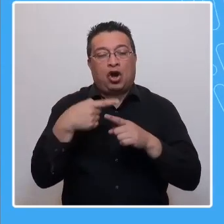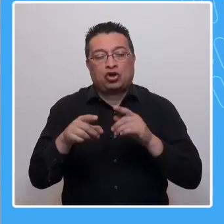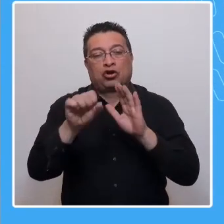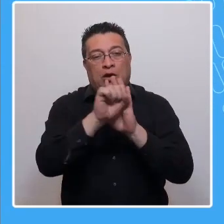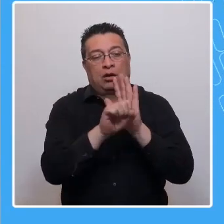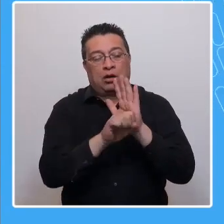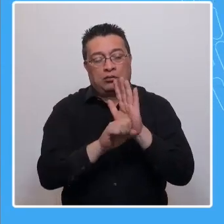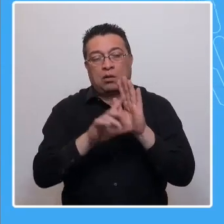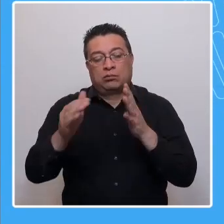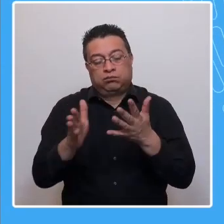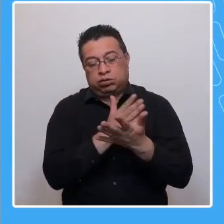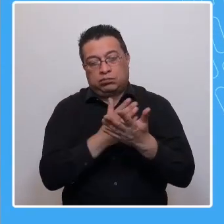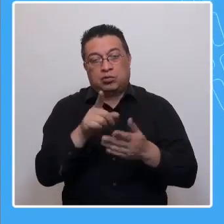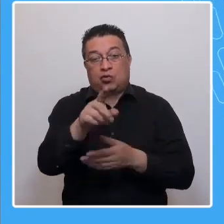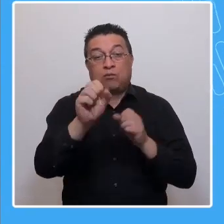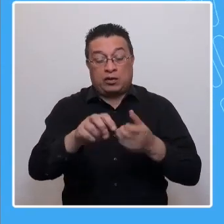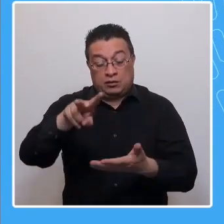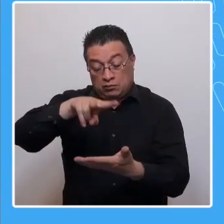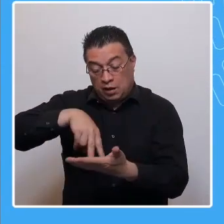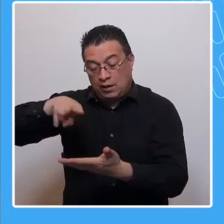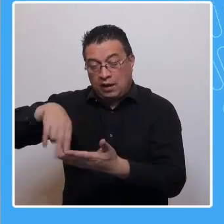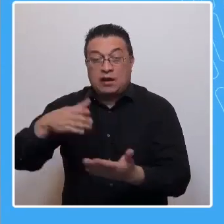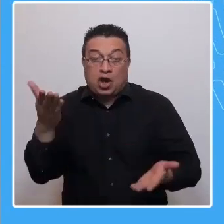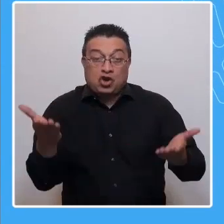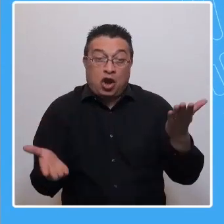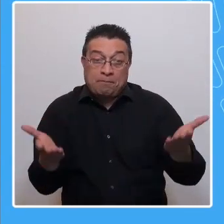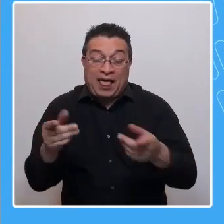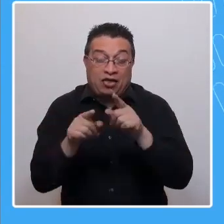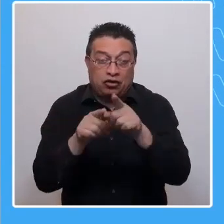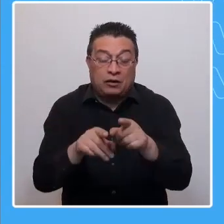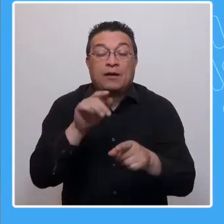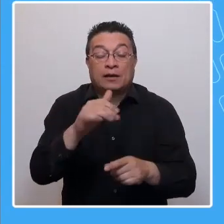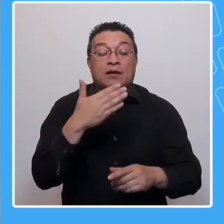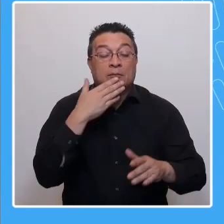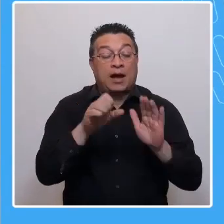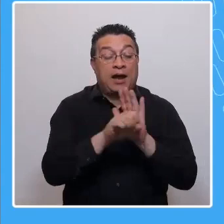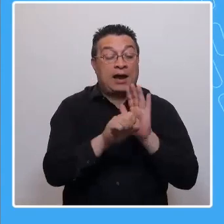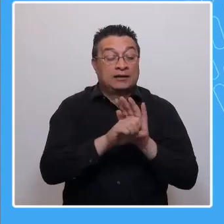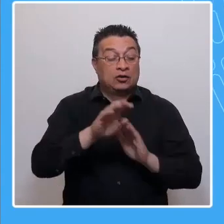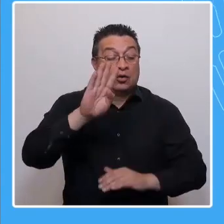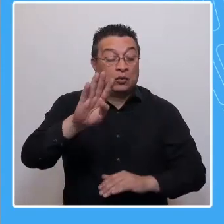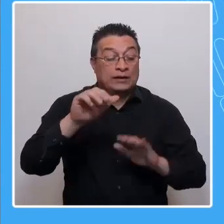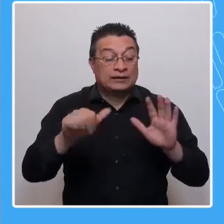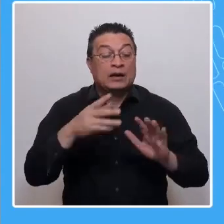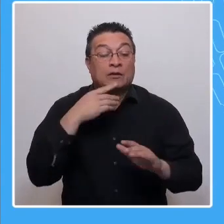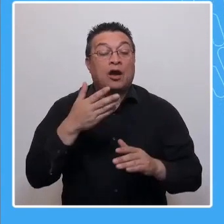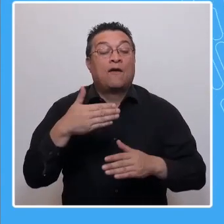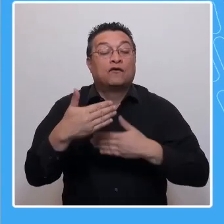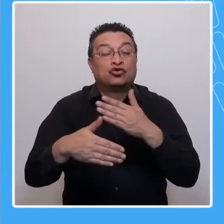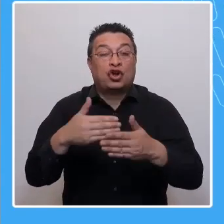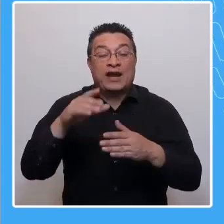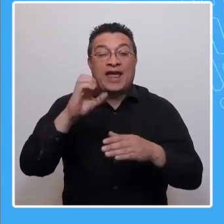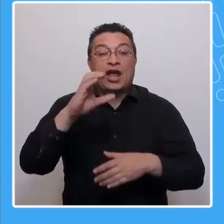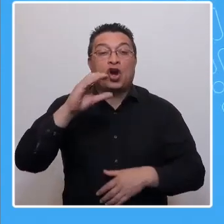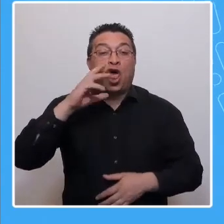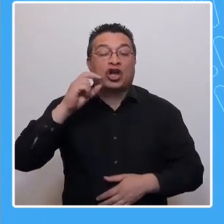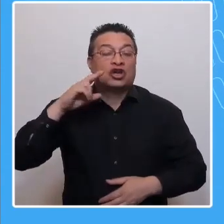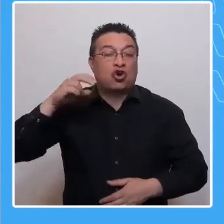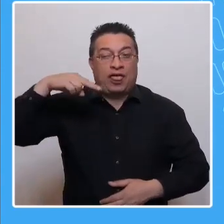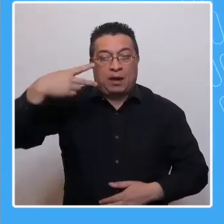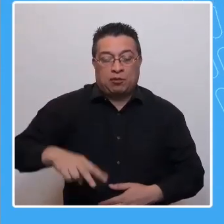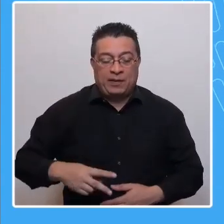ustedes lo podrán leer posteriormente en el comparado. Y finalmente también hay un artículo 46 que habla sobre la función ecológica y social de la propiedad.